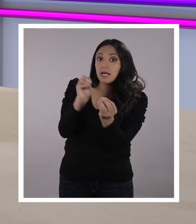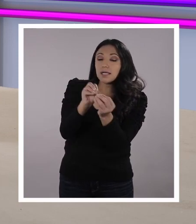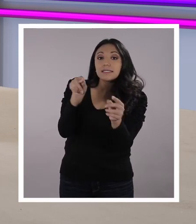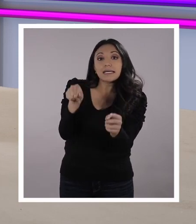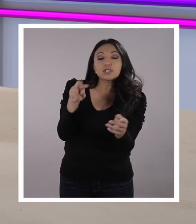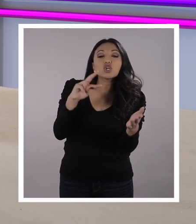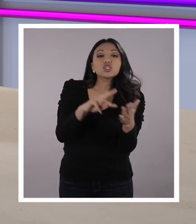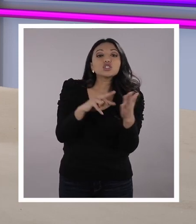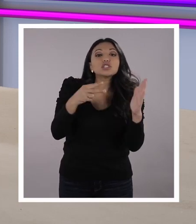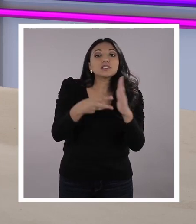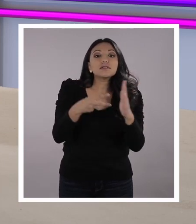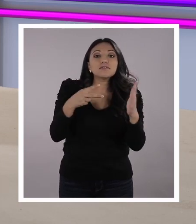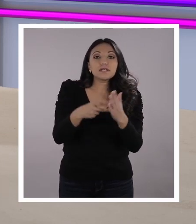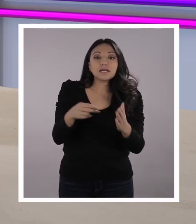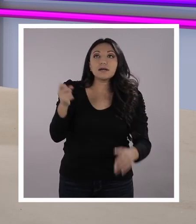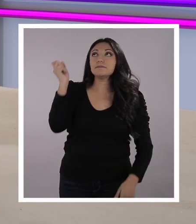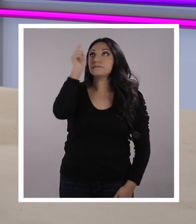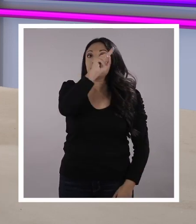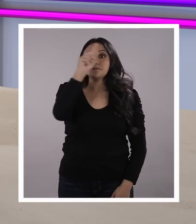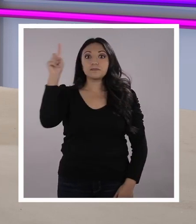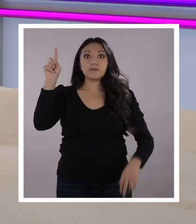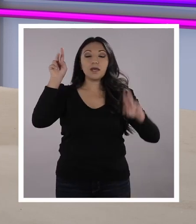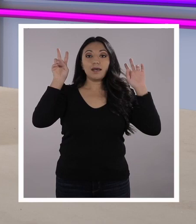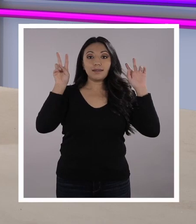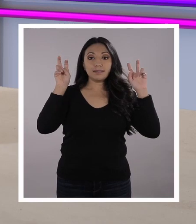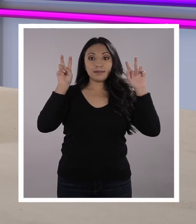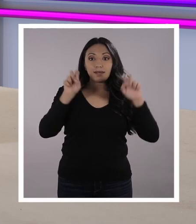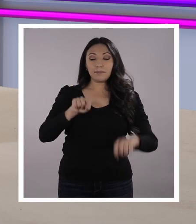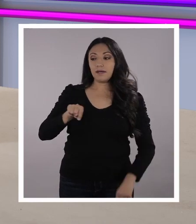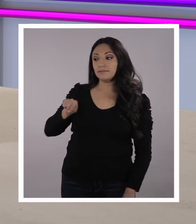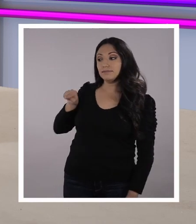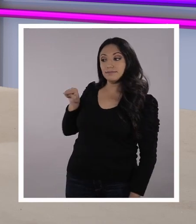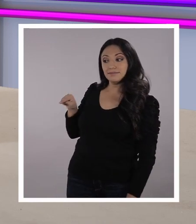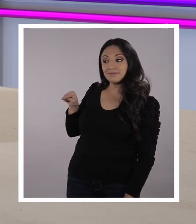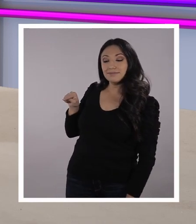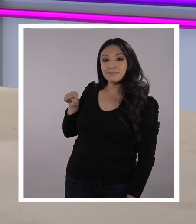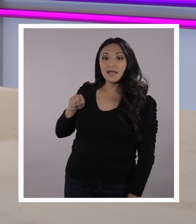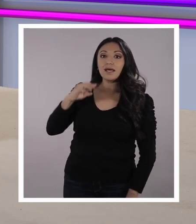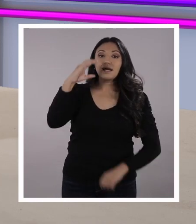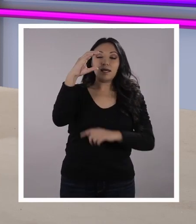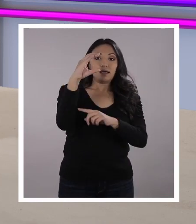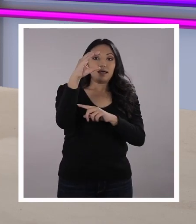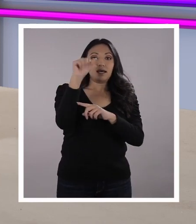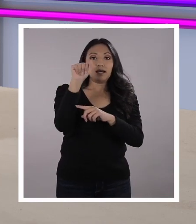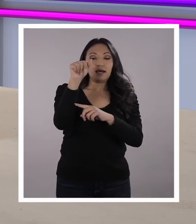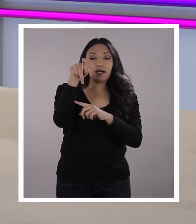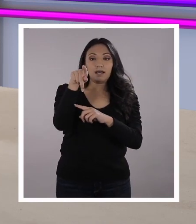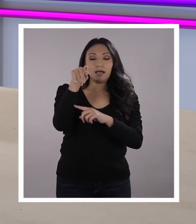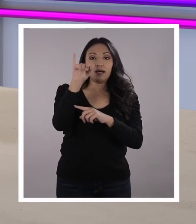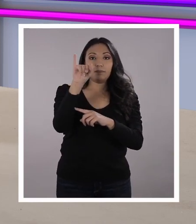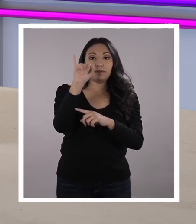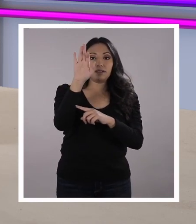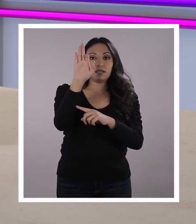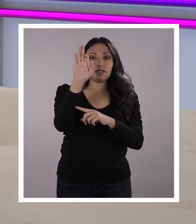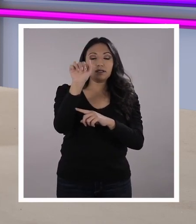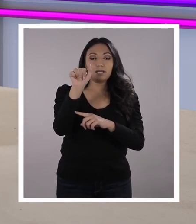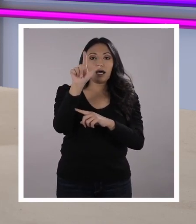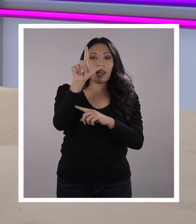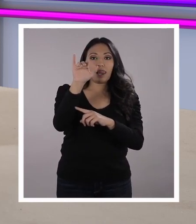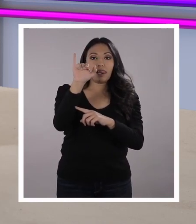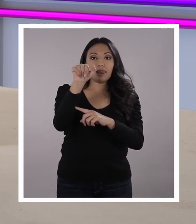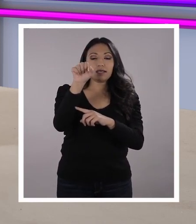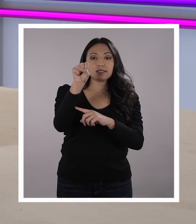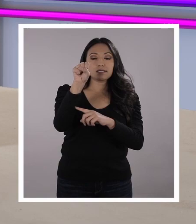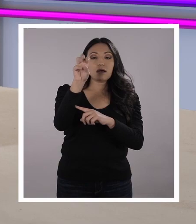muy relacionado cómo funciona el capitalismo. ¡Oh! ¿Sí? Tiene toda la razón. Entonces,